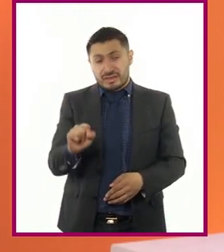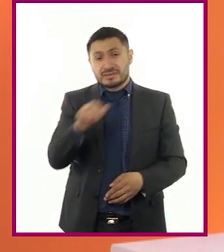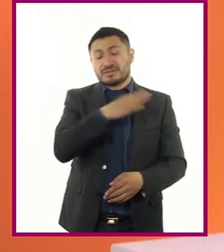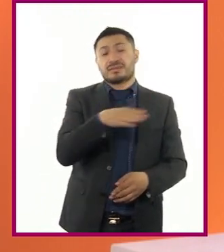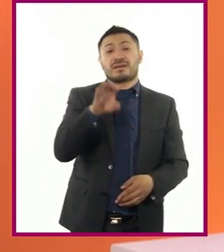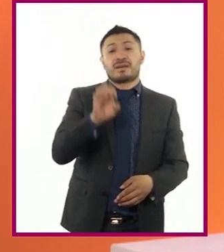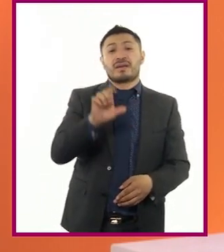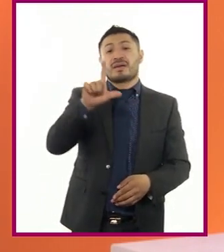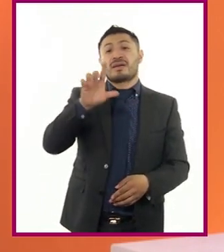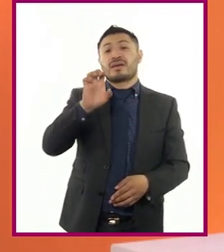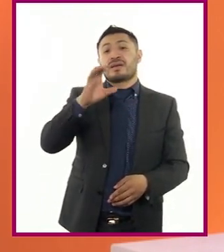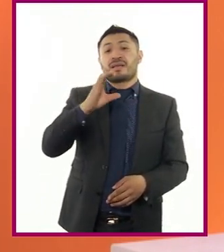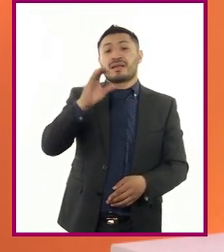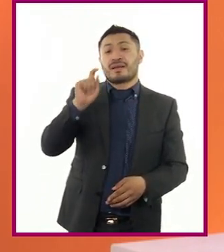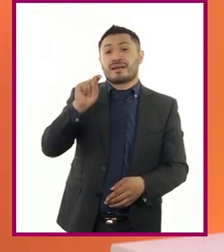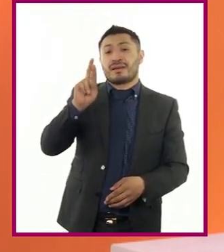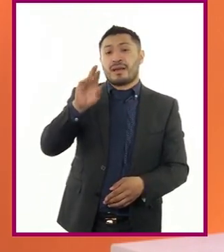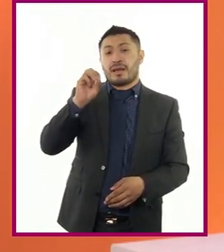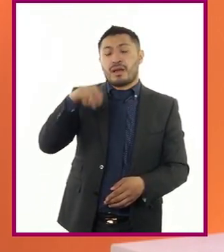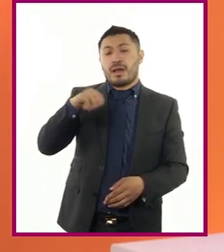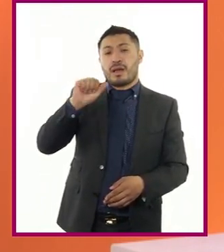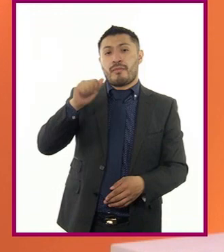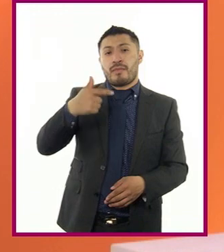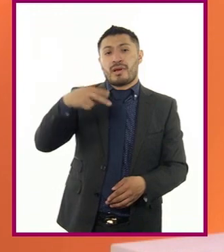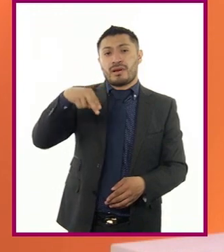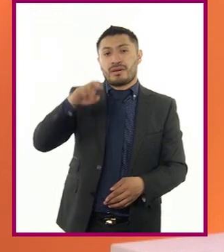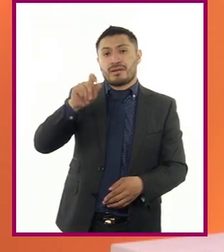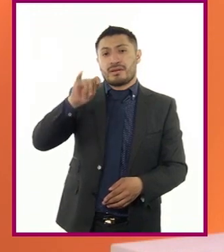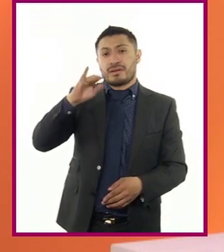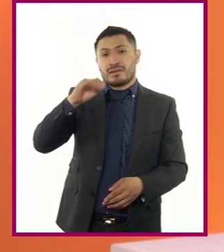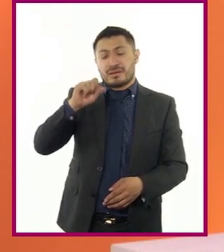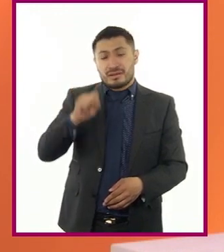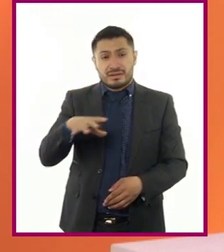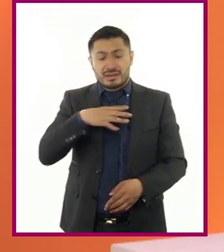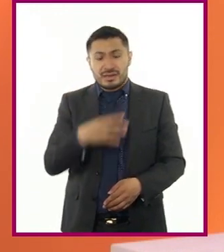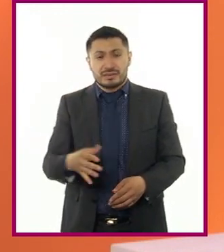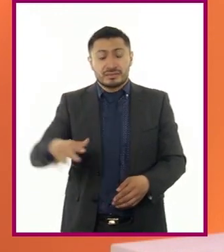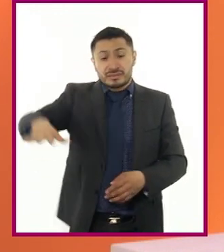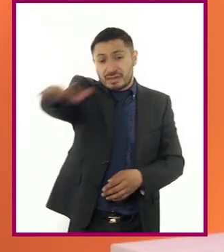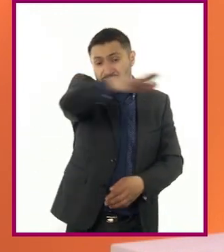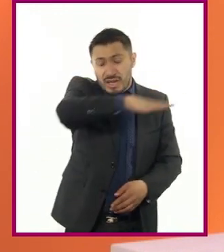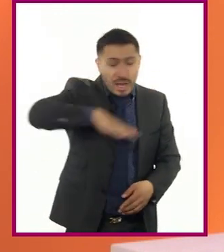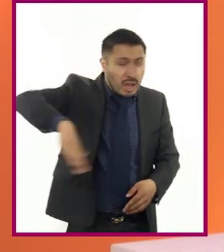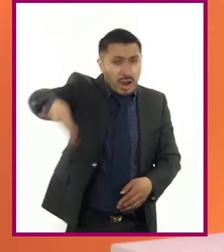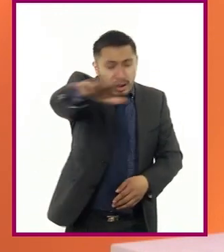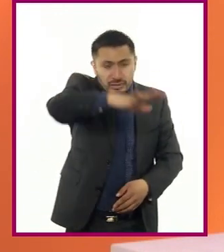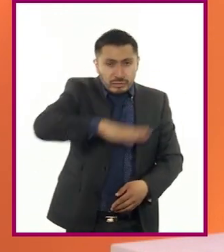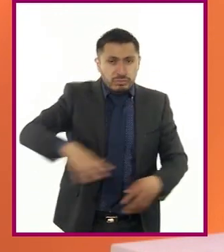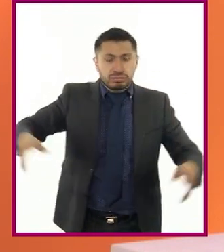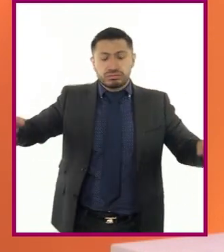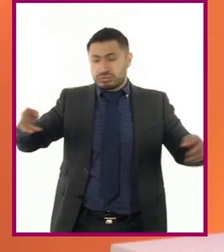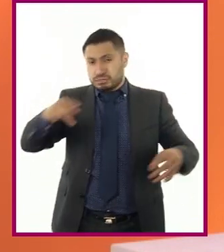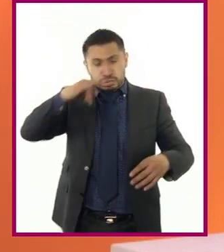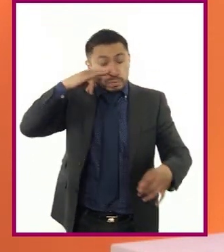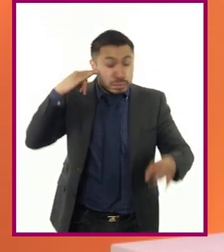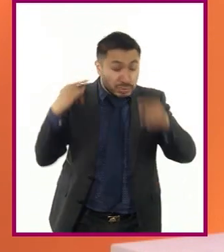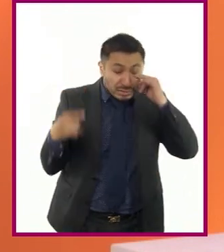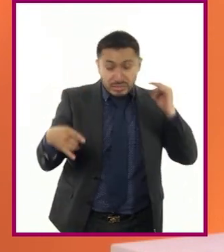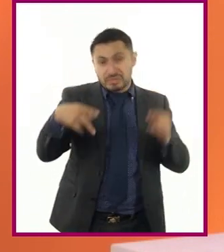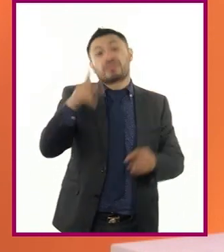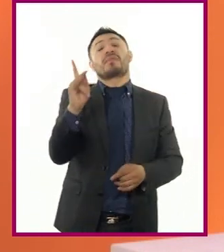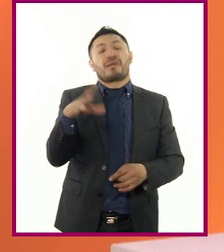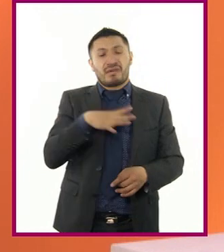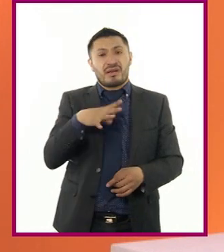se propagan en el espacio y, a grandes rasgos, la frecuencia describe el número de oscilaciones completas que pasan por un